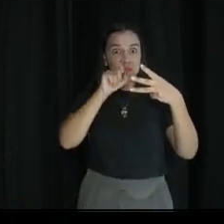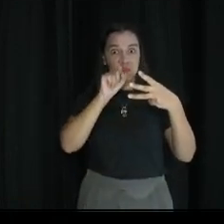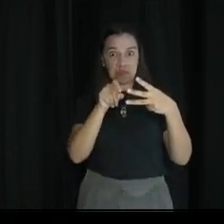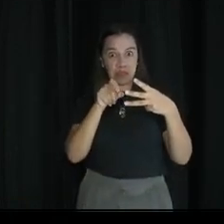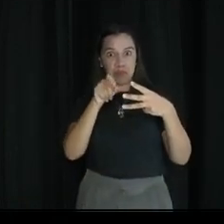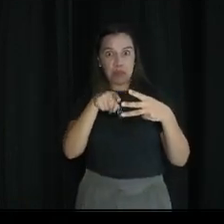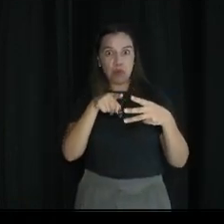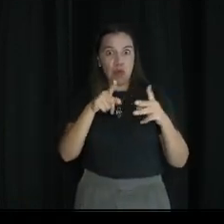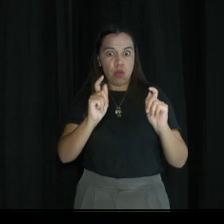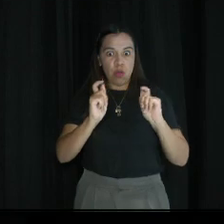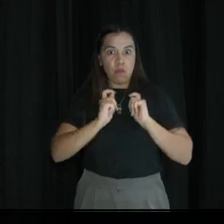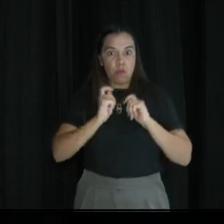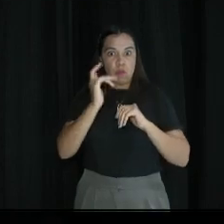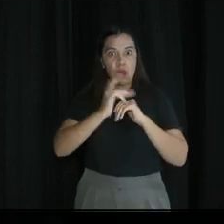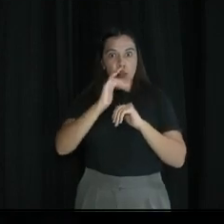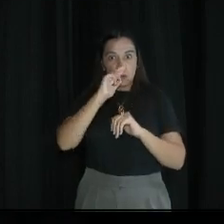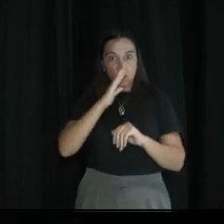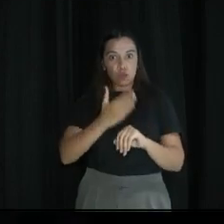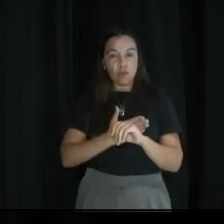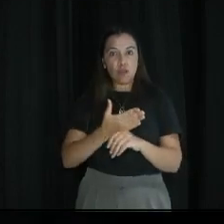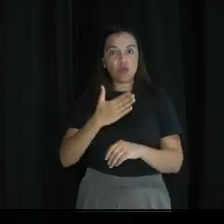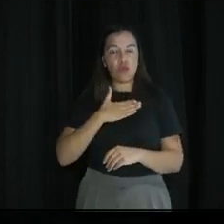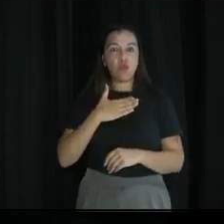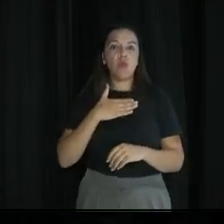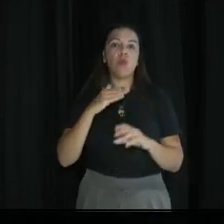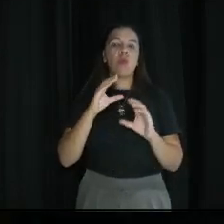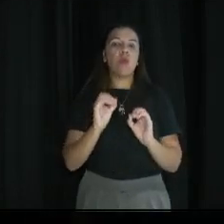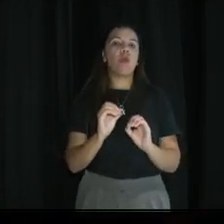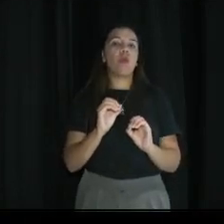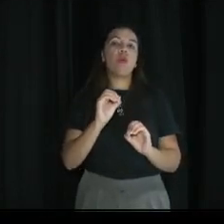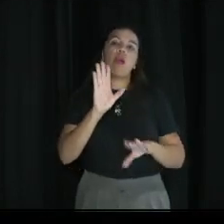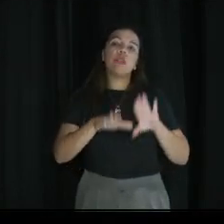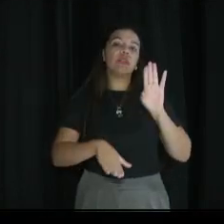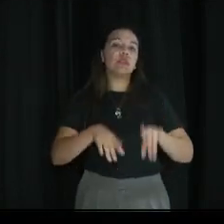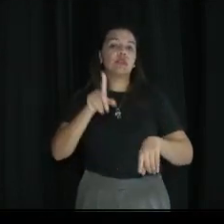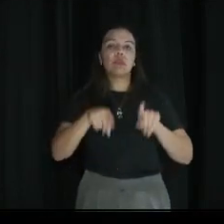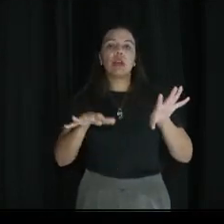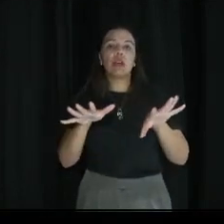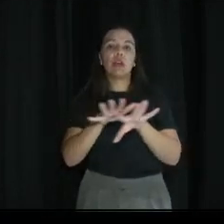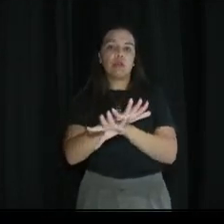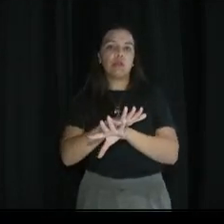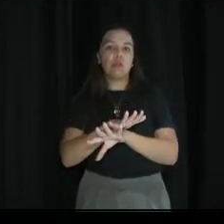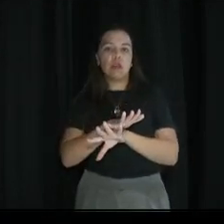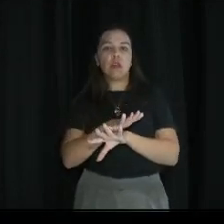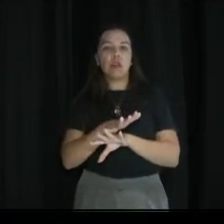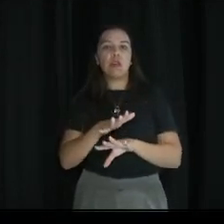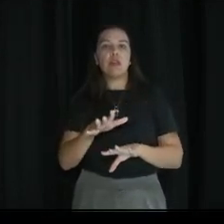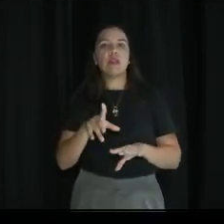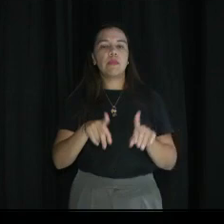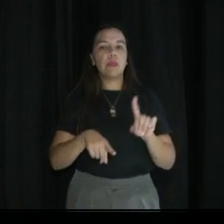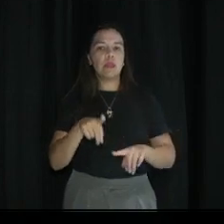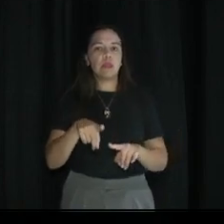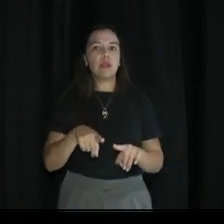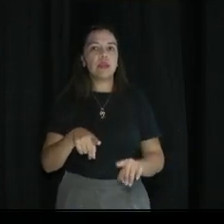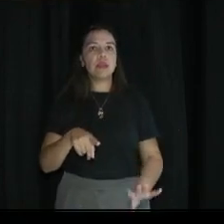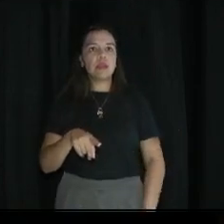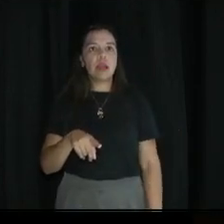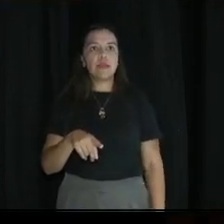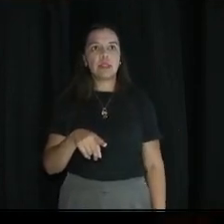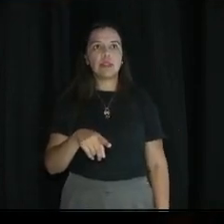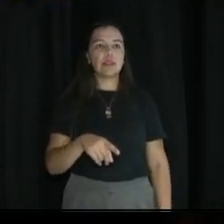de su competencia, ¿sí? Porque no todos los eventos constituyen un delito, a veces van a ser